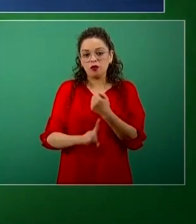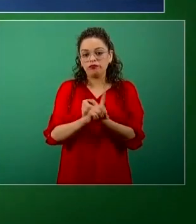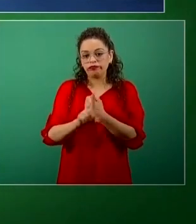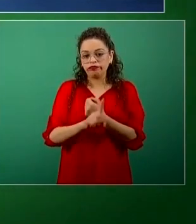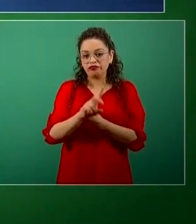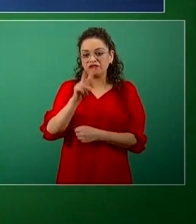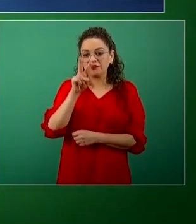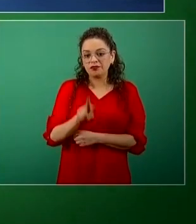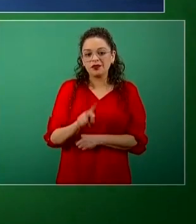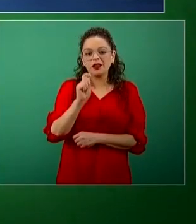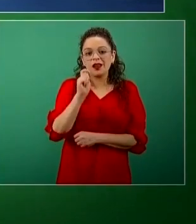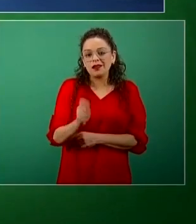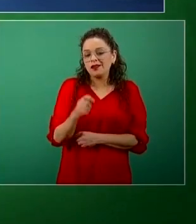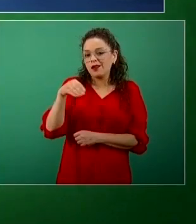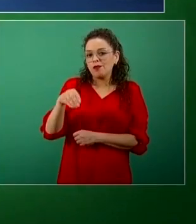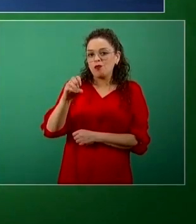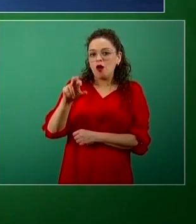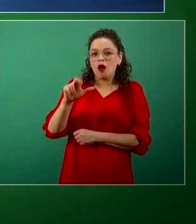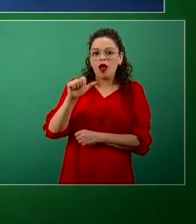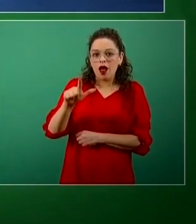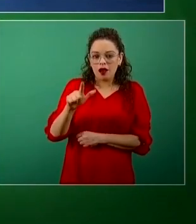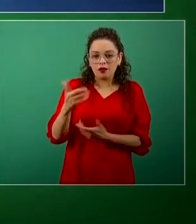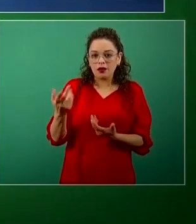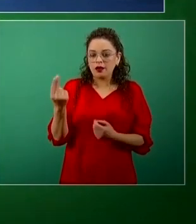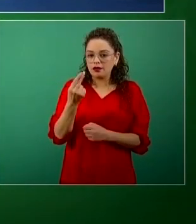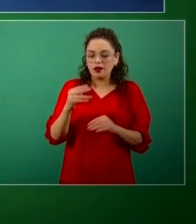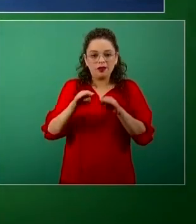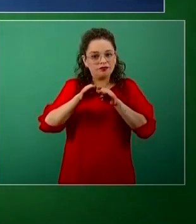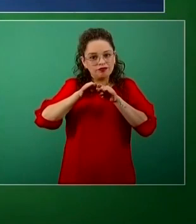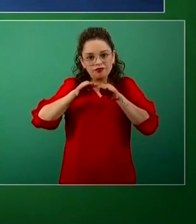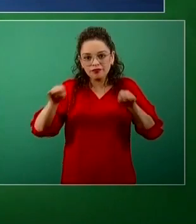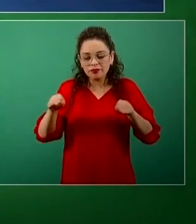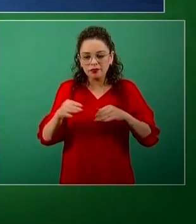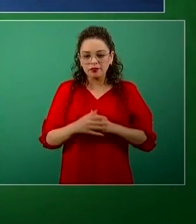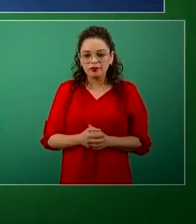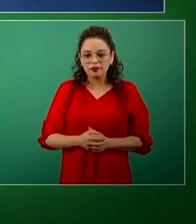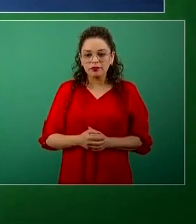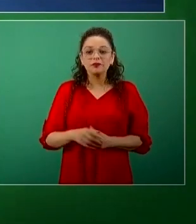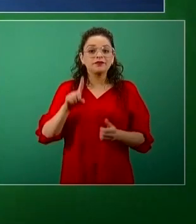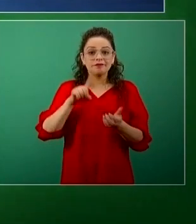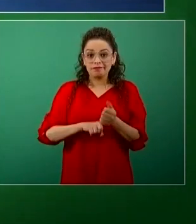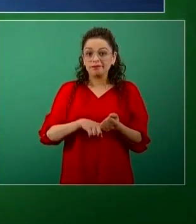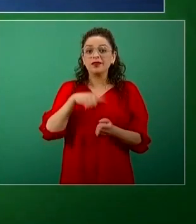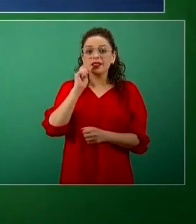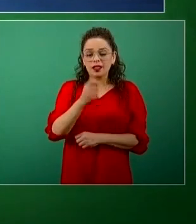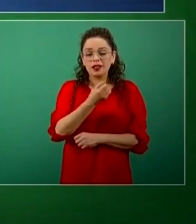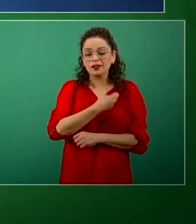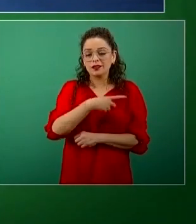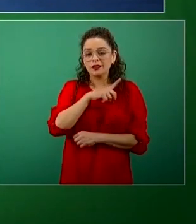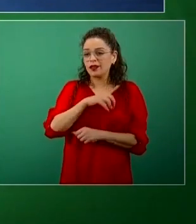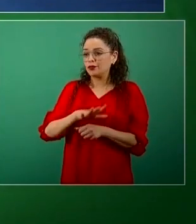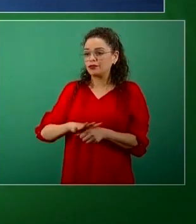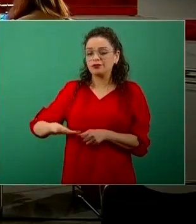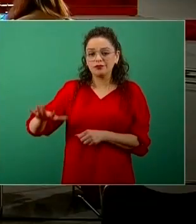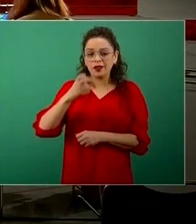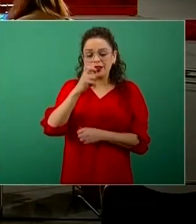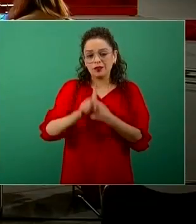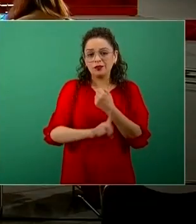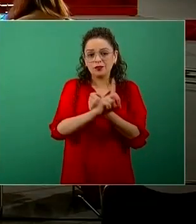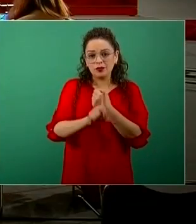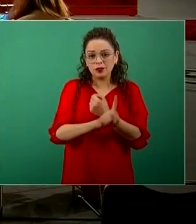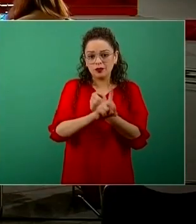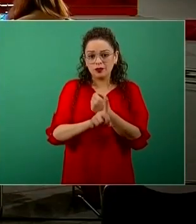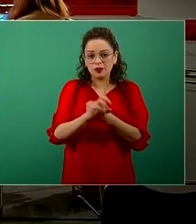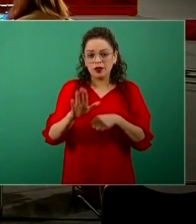moral y equitativo y de equidad. Representa un problema de salud pública porque al dejar circulando